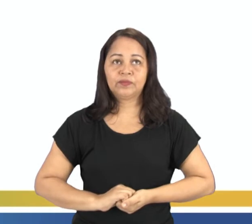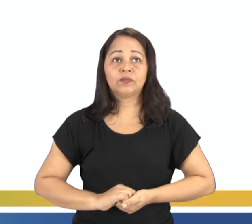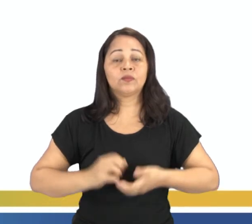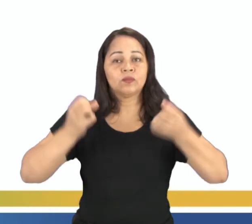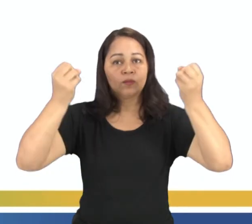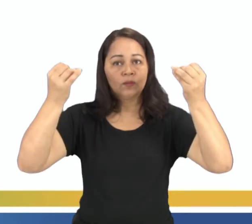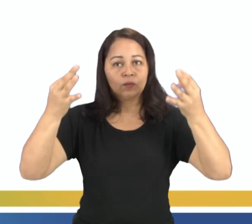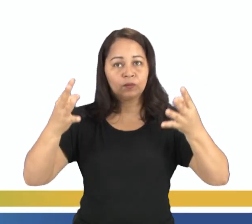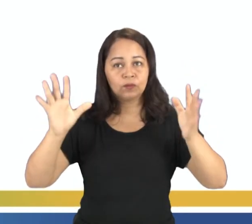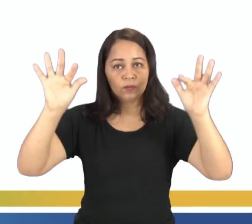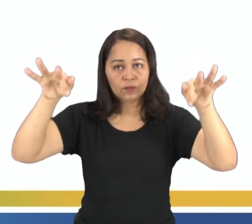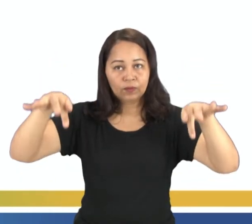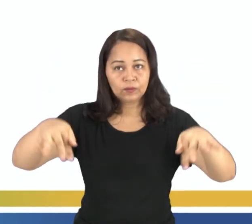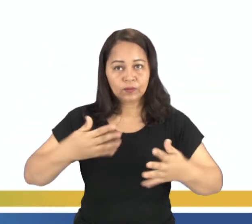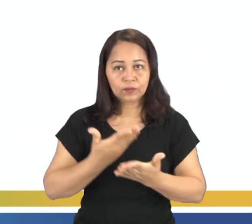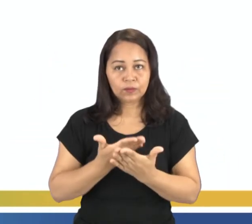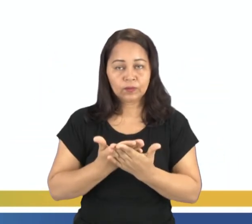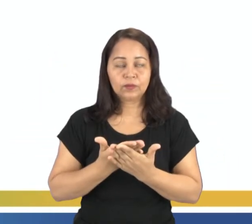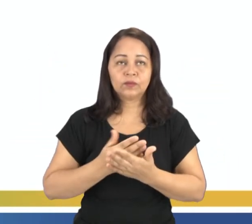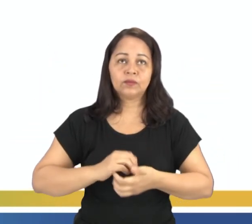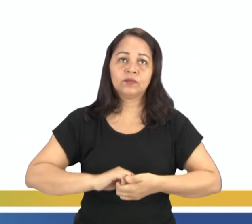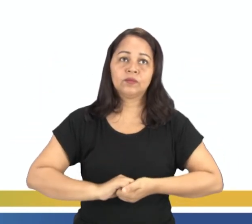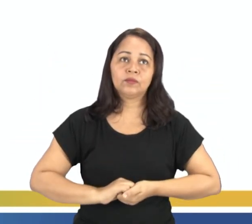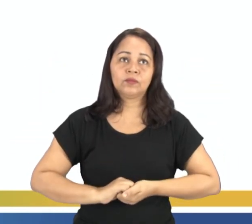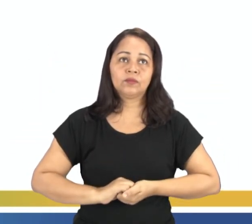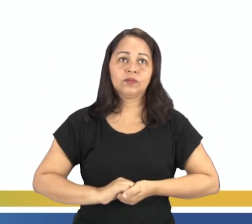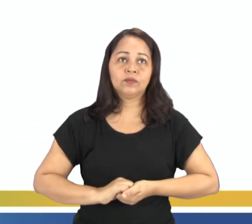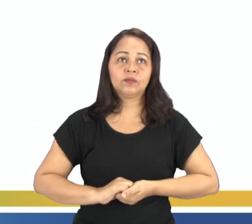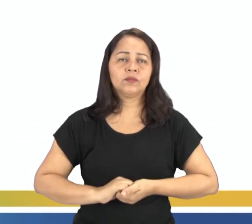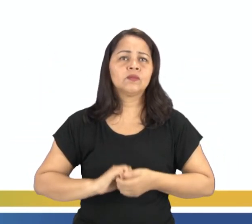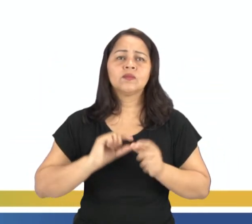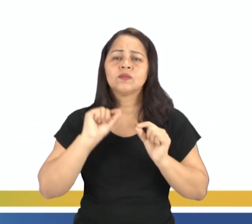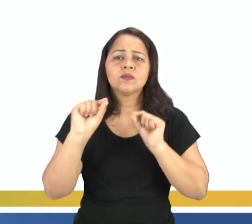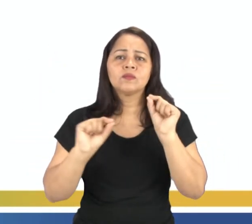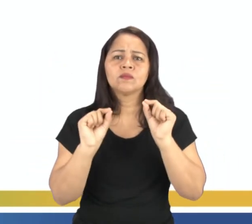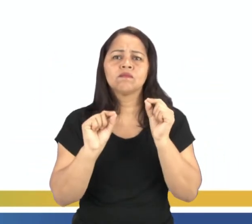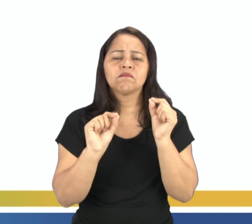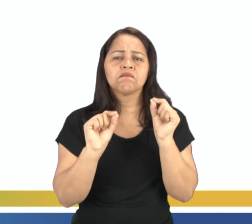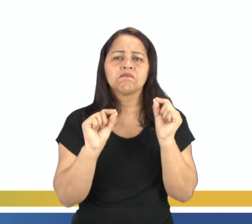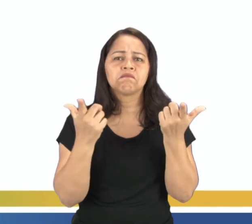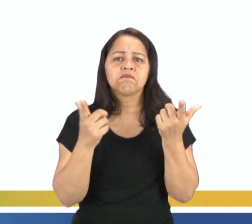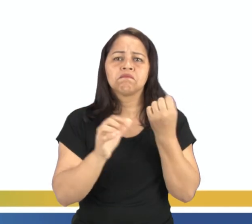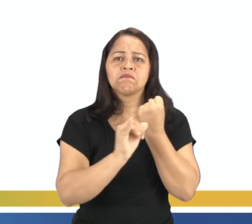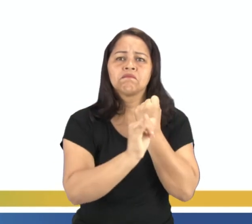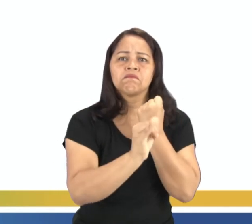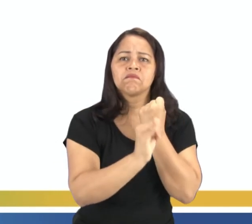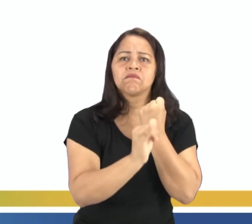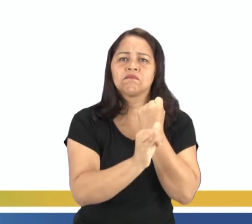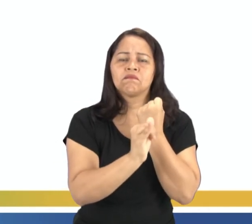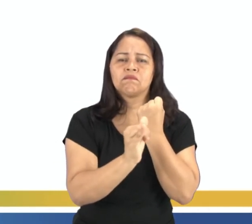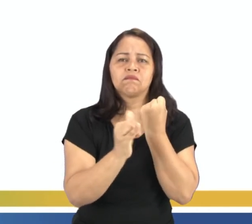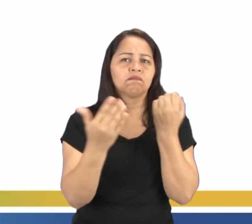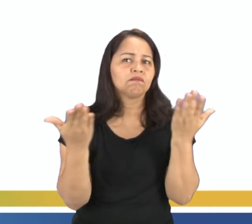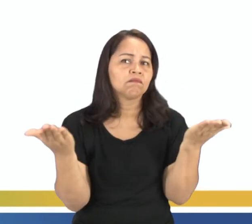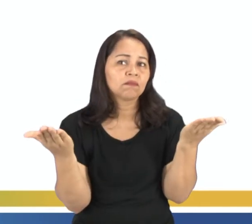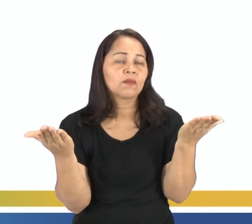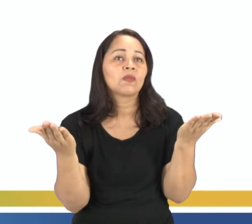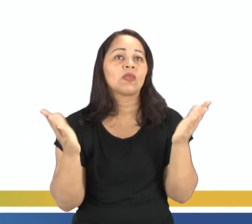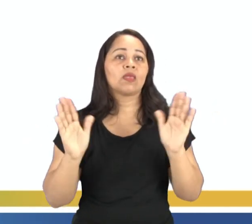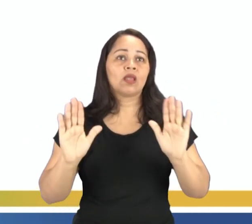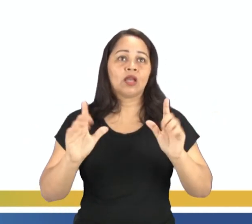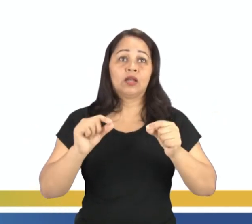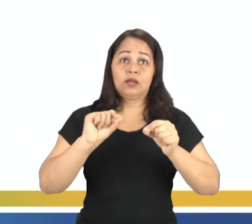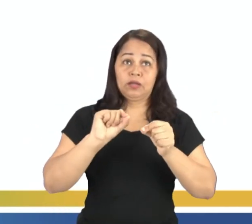Considerações finais. Vamos ao espanhol? ¿Para qué sirve la crónica? Por tener un